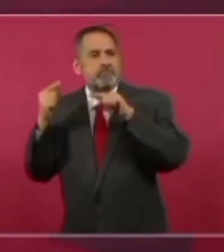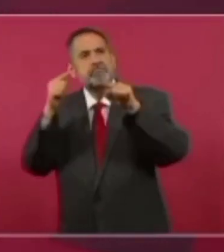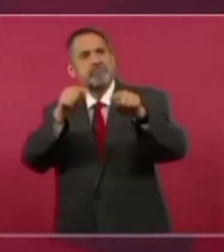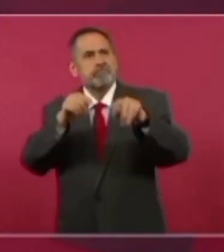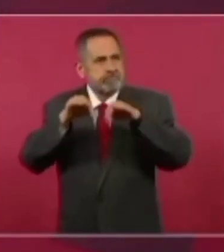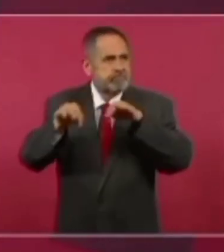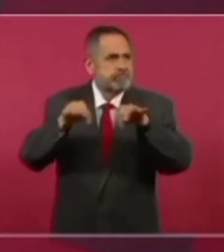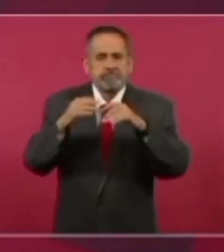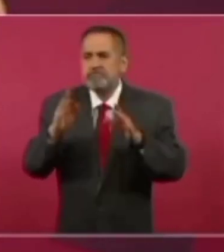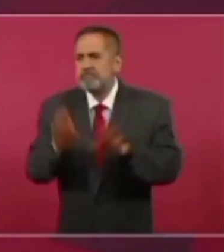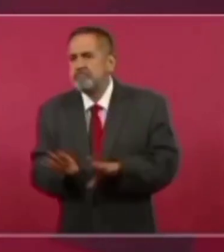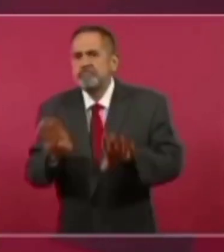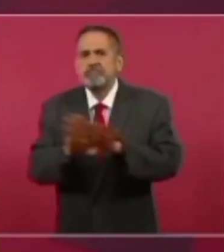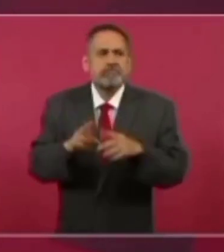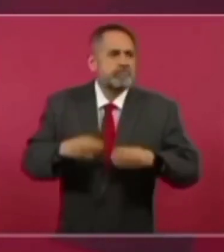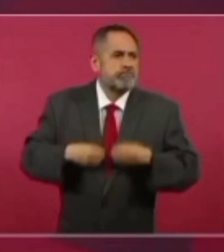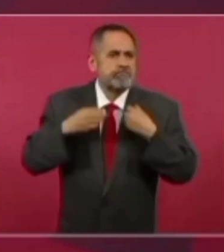vida